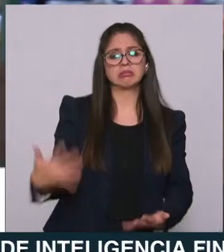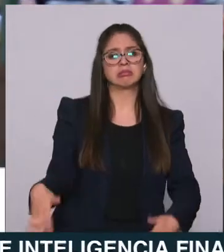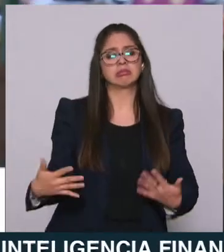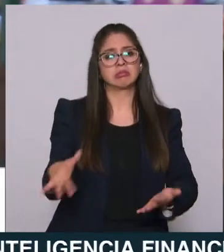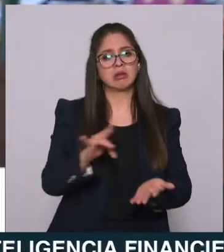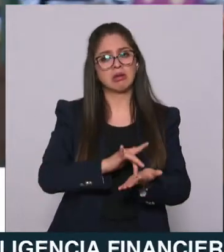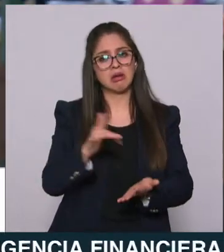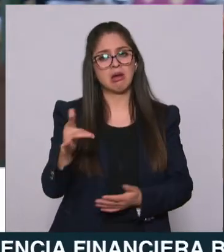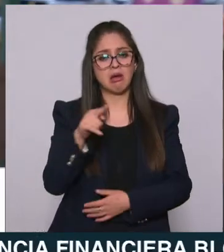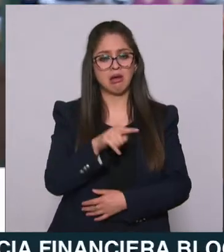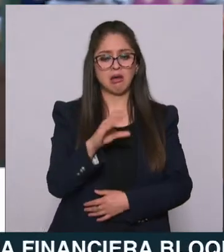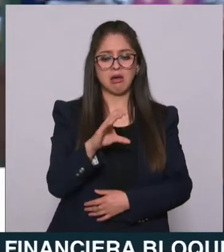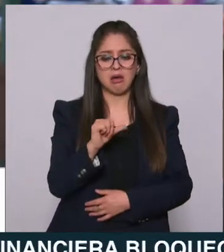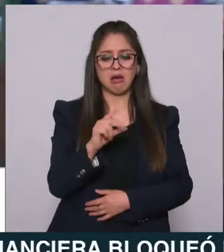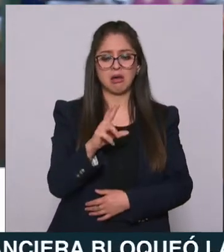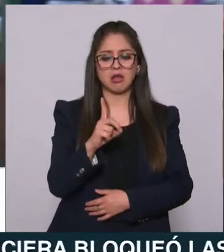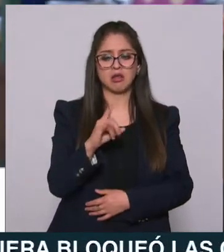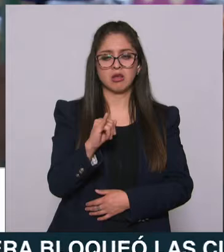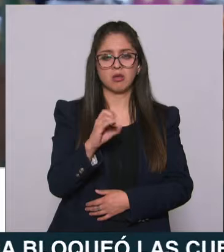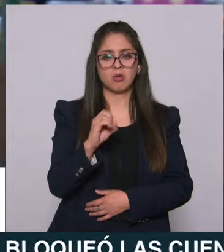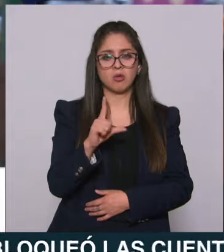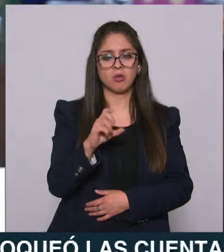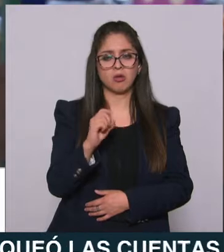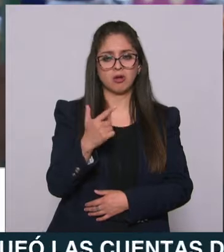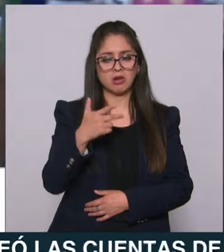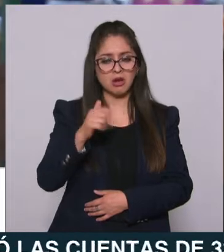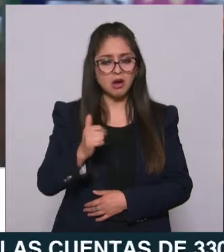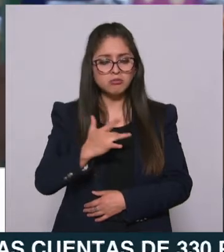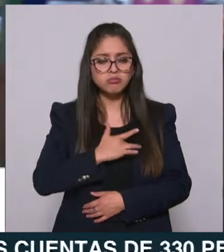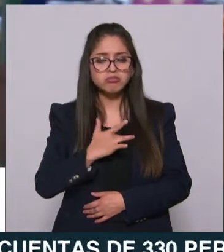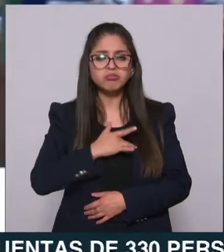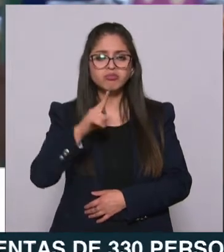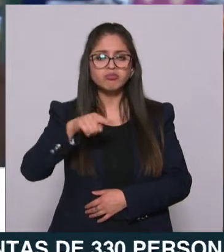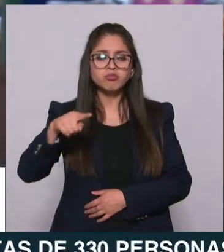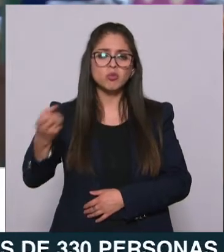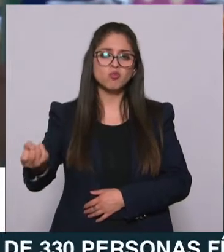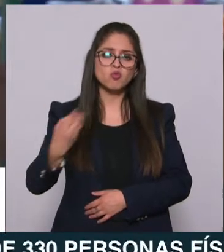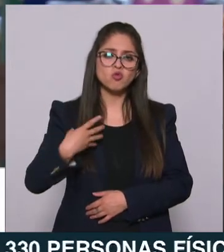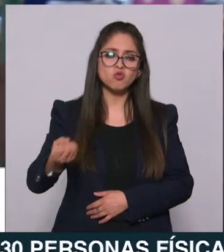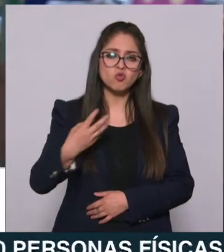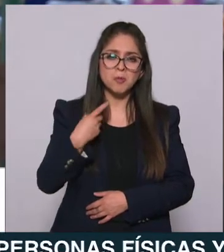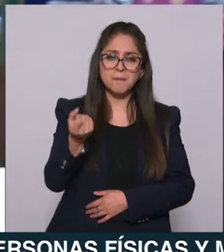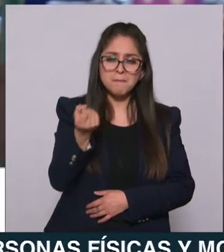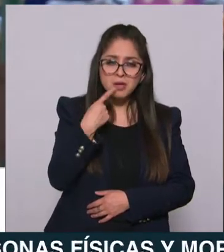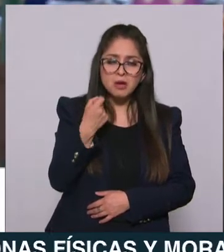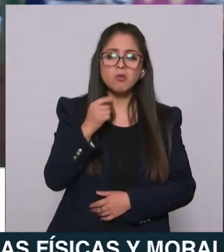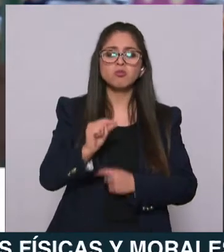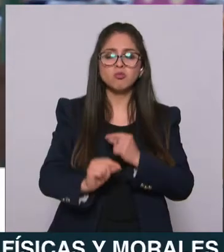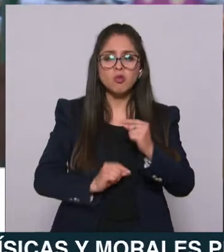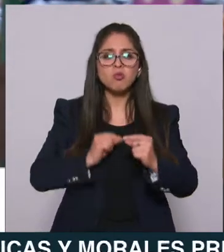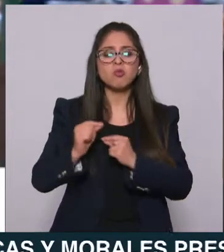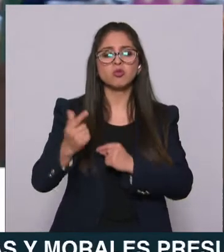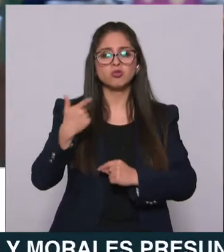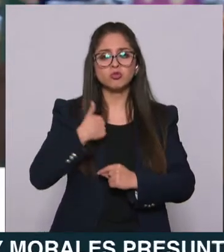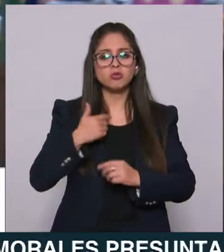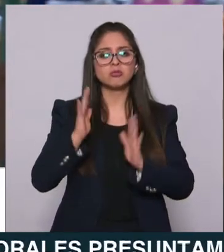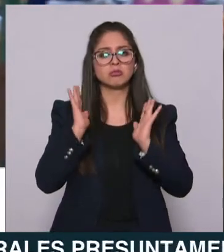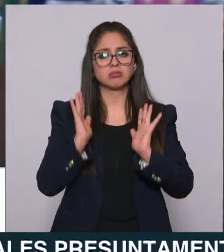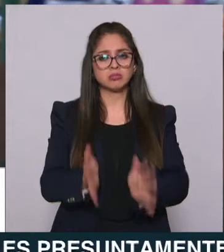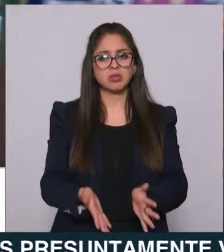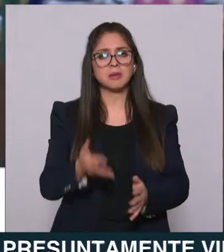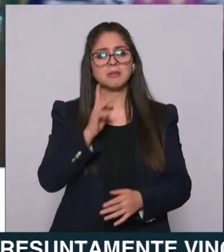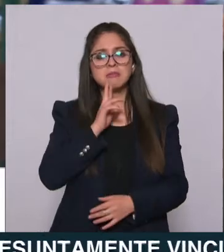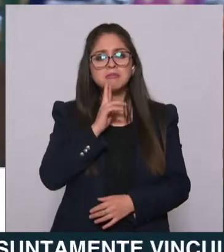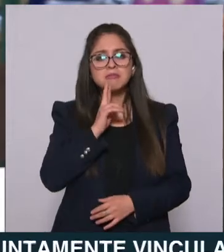en cardiología, me han estado dando los medicamentos y es como he salido un poquito